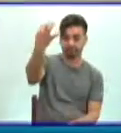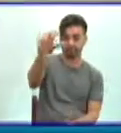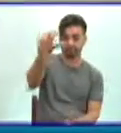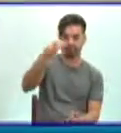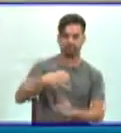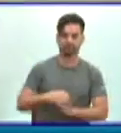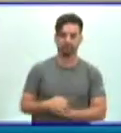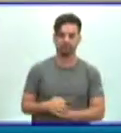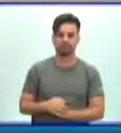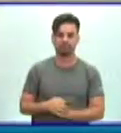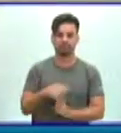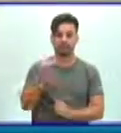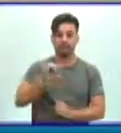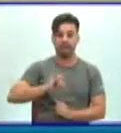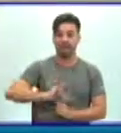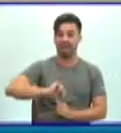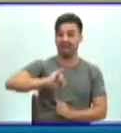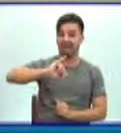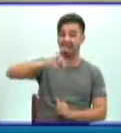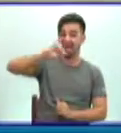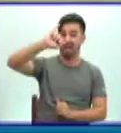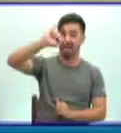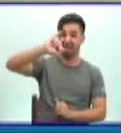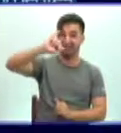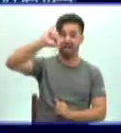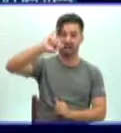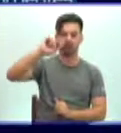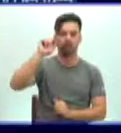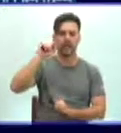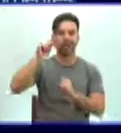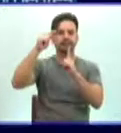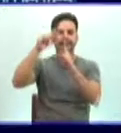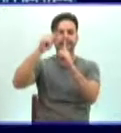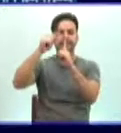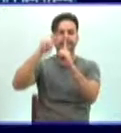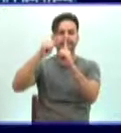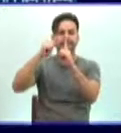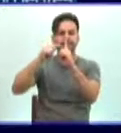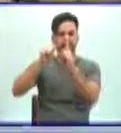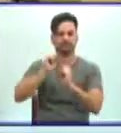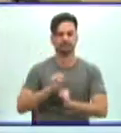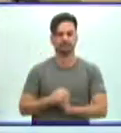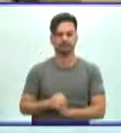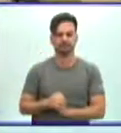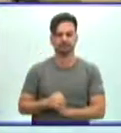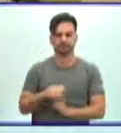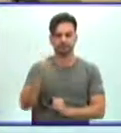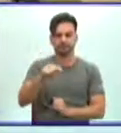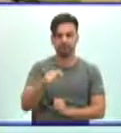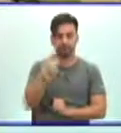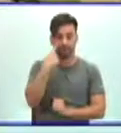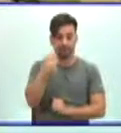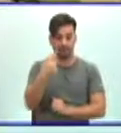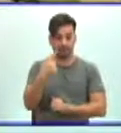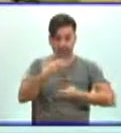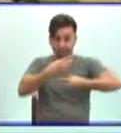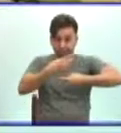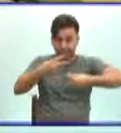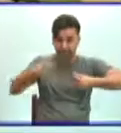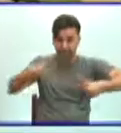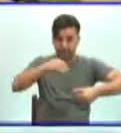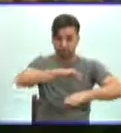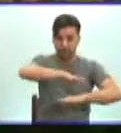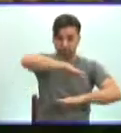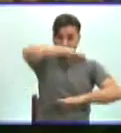mayor altitud, menor presión atmosférica y temperatura. El relieve es la configuración de la superficie